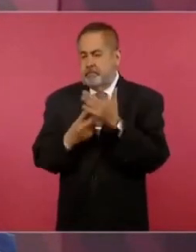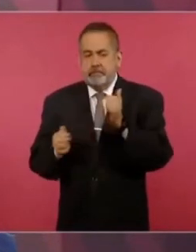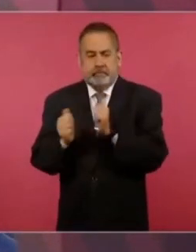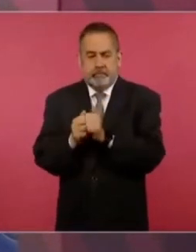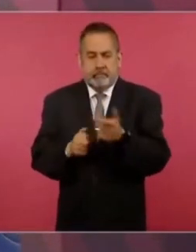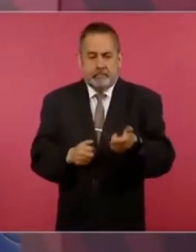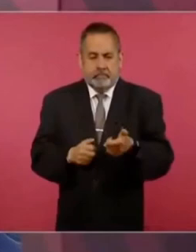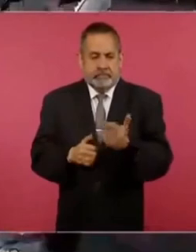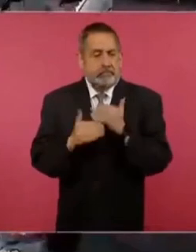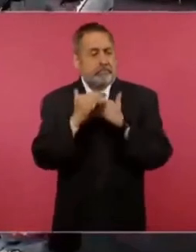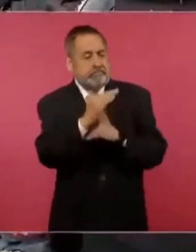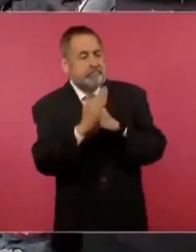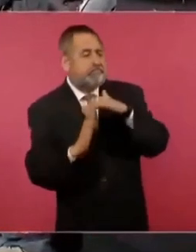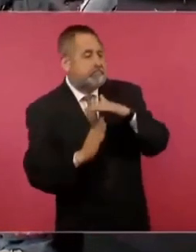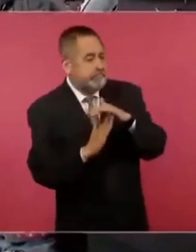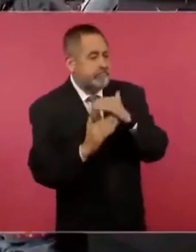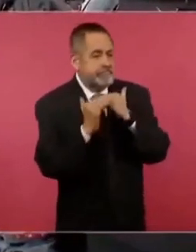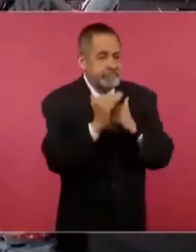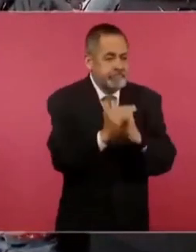No limitarla.